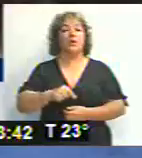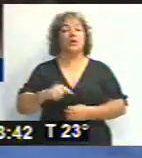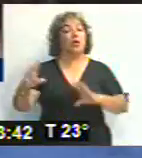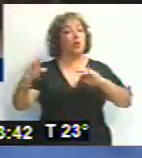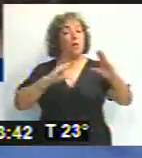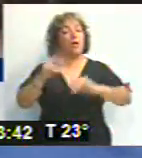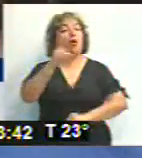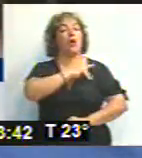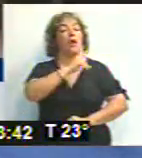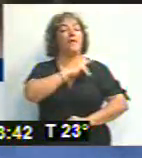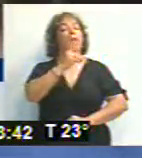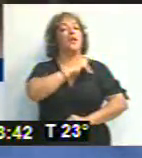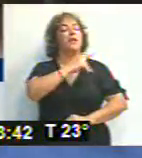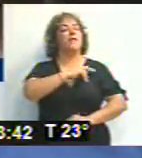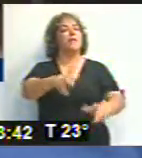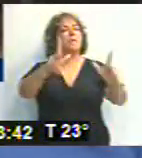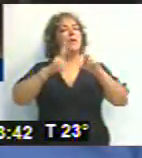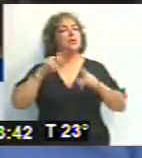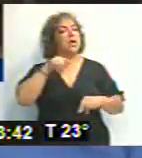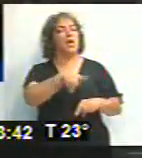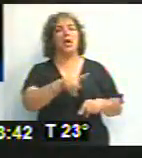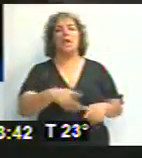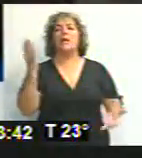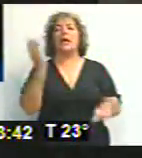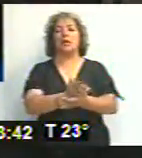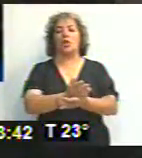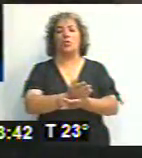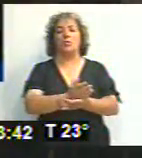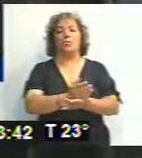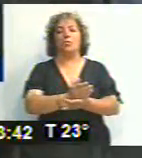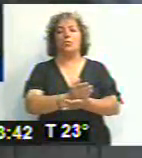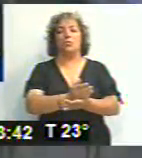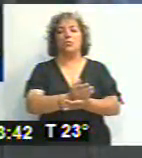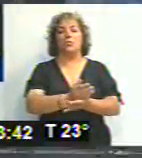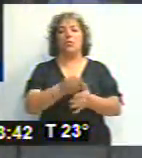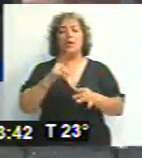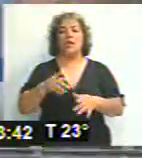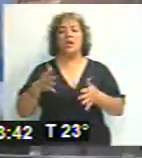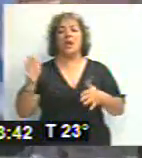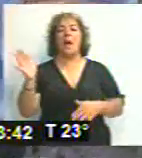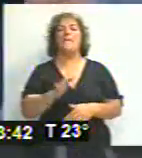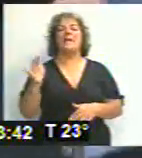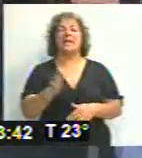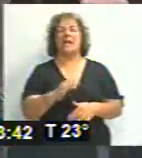con el jefe me dice que él estaba castigado, pero amenaza a un similar.